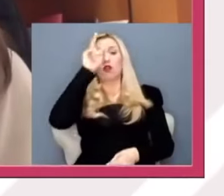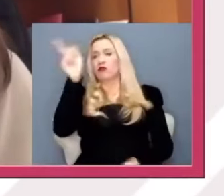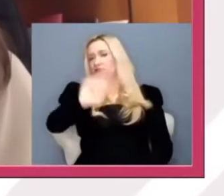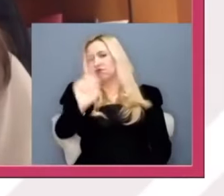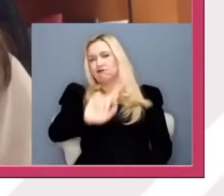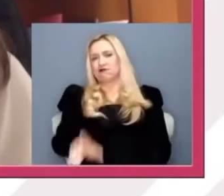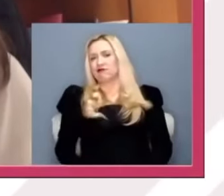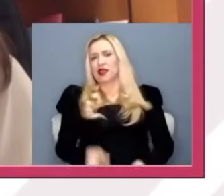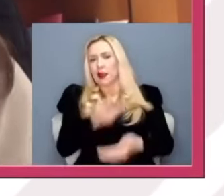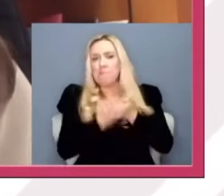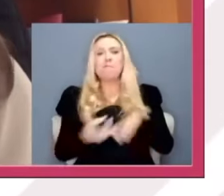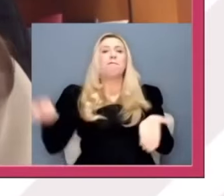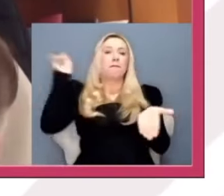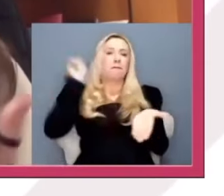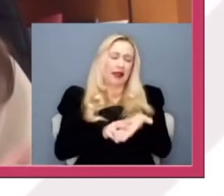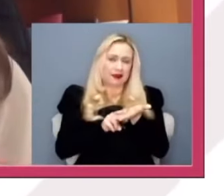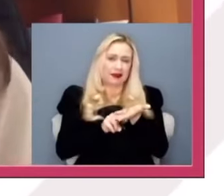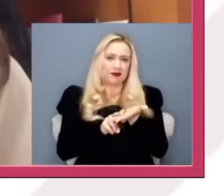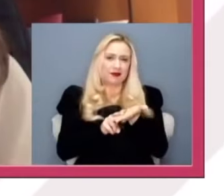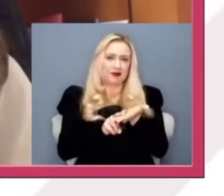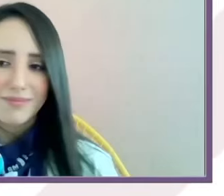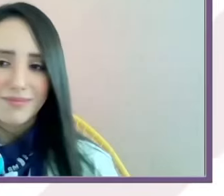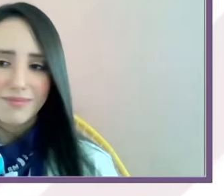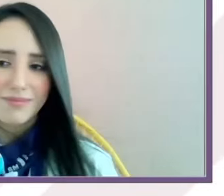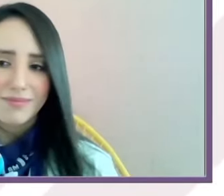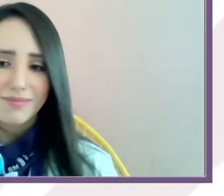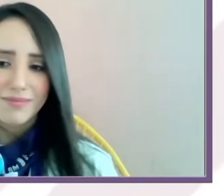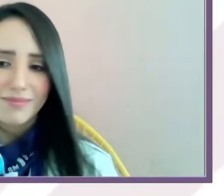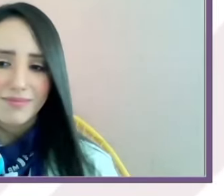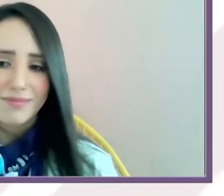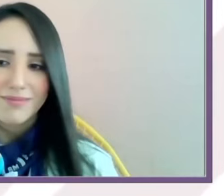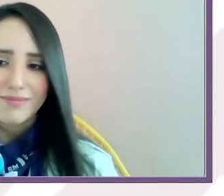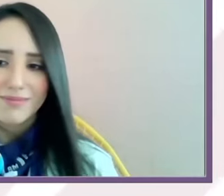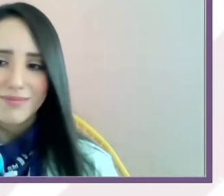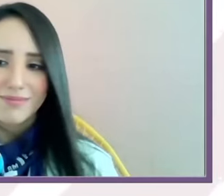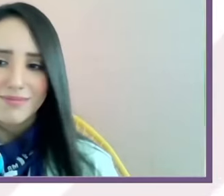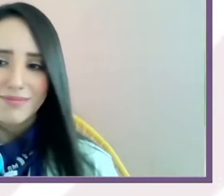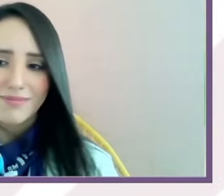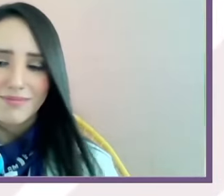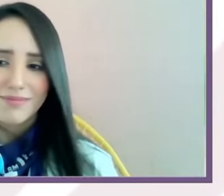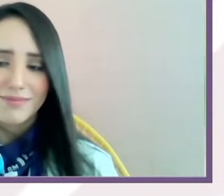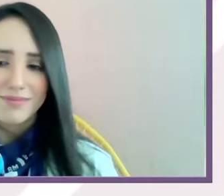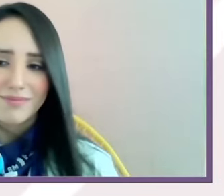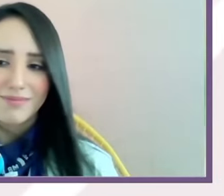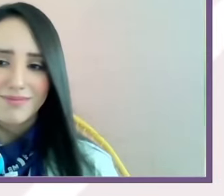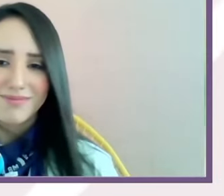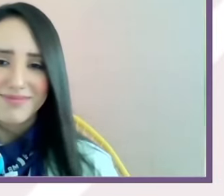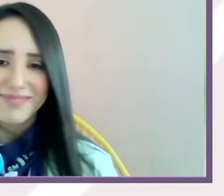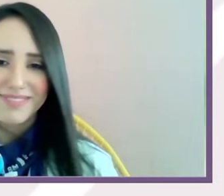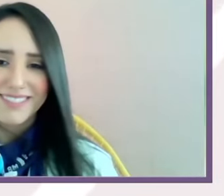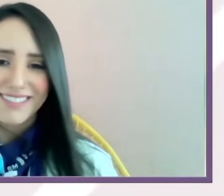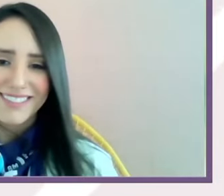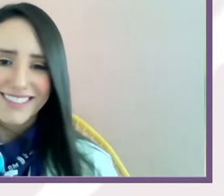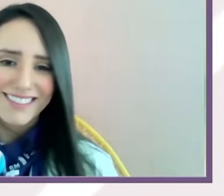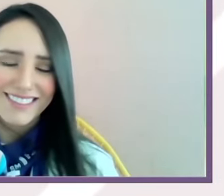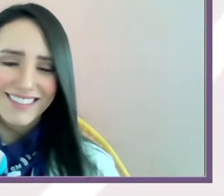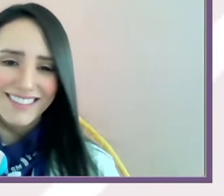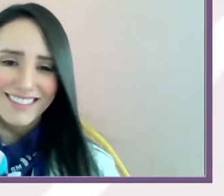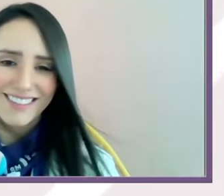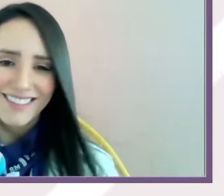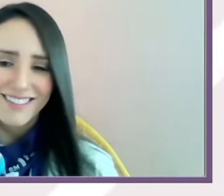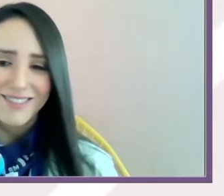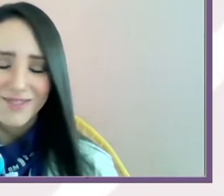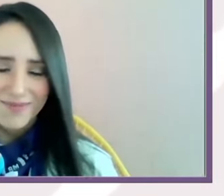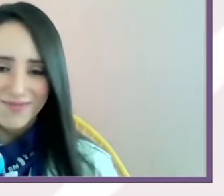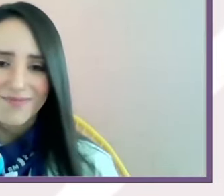con la pandemia, la desigualdad se exacerbó con la pandemia. Estamos en espacio diverso, vamos a hacer una pausa, no le cambien porque vamos a